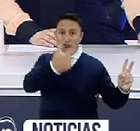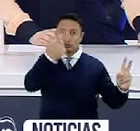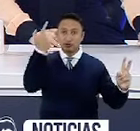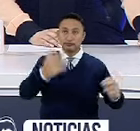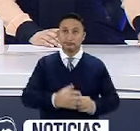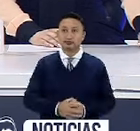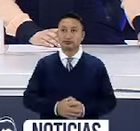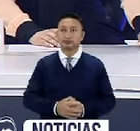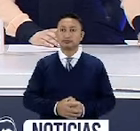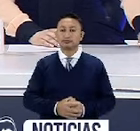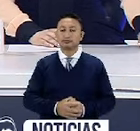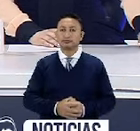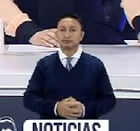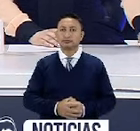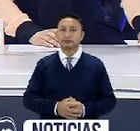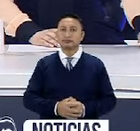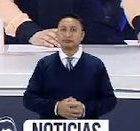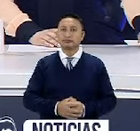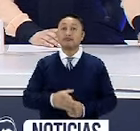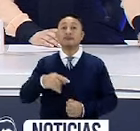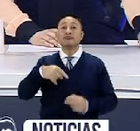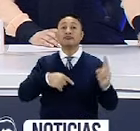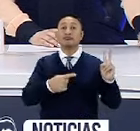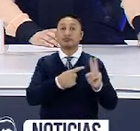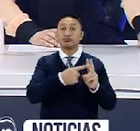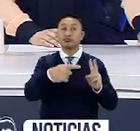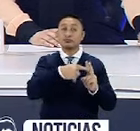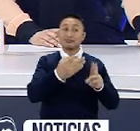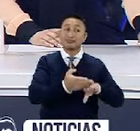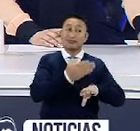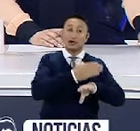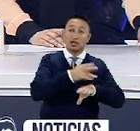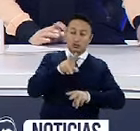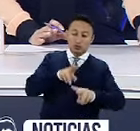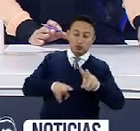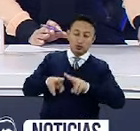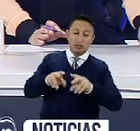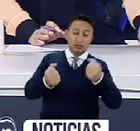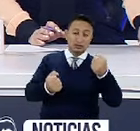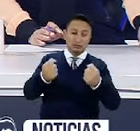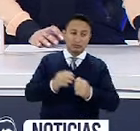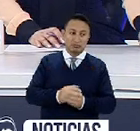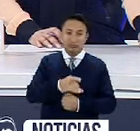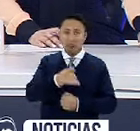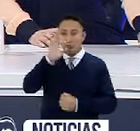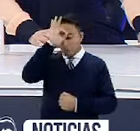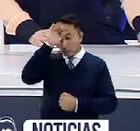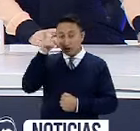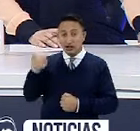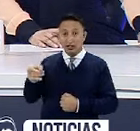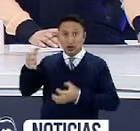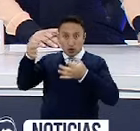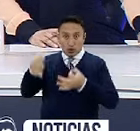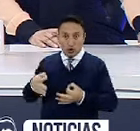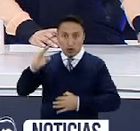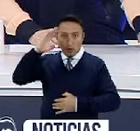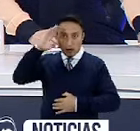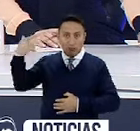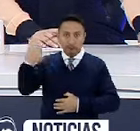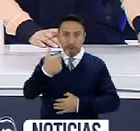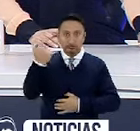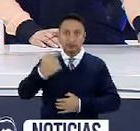los uniformados. Los pillos estudiaron el automotor, pero no imaginaron que serían sorprendidos por los